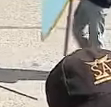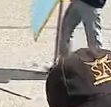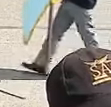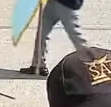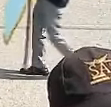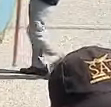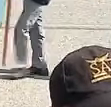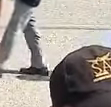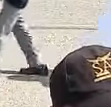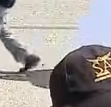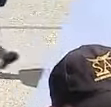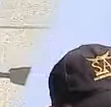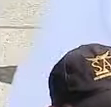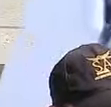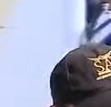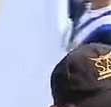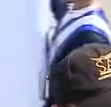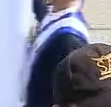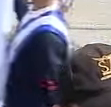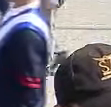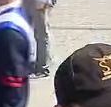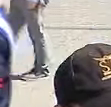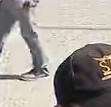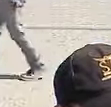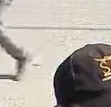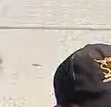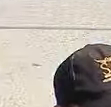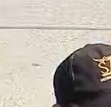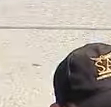genérico mixto, La Patria.